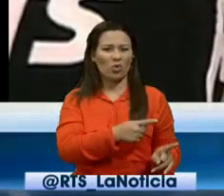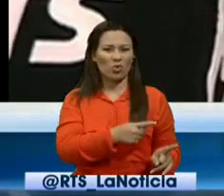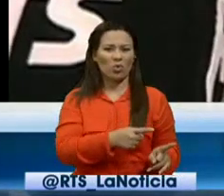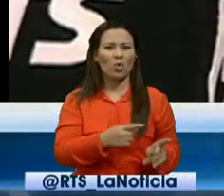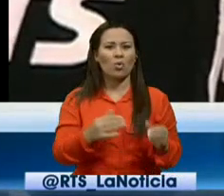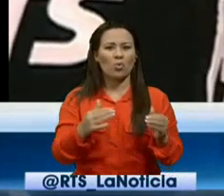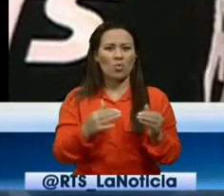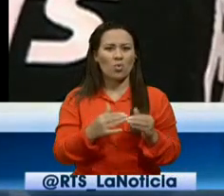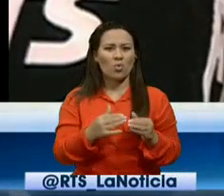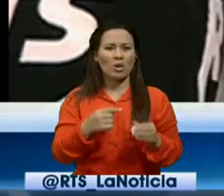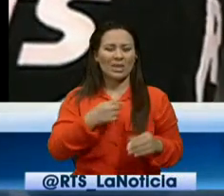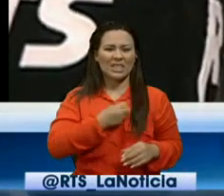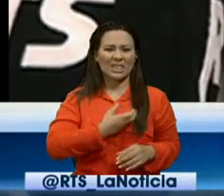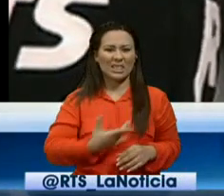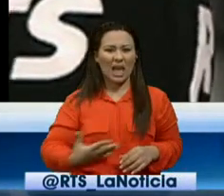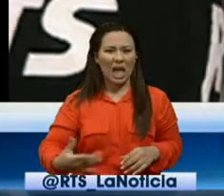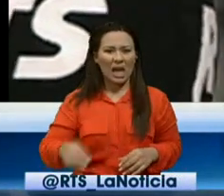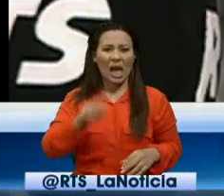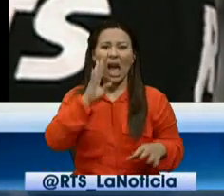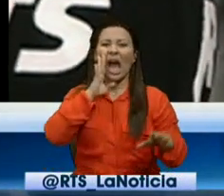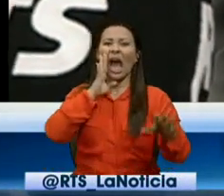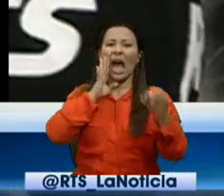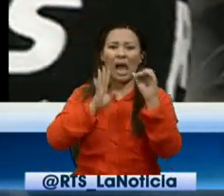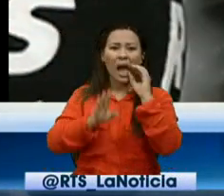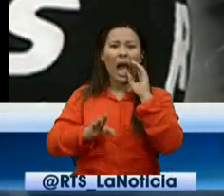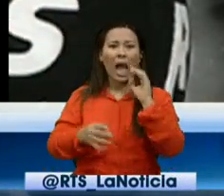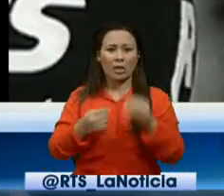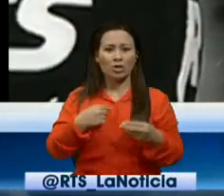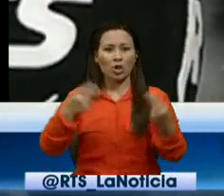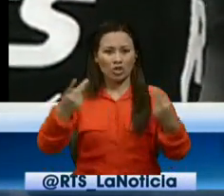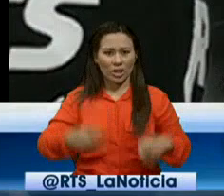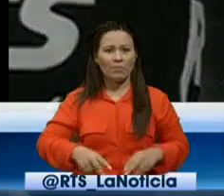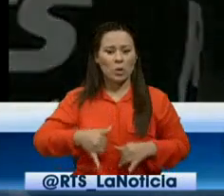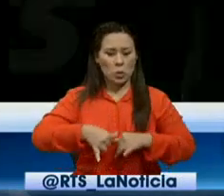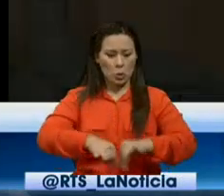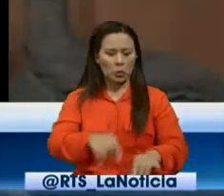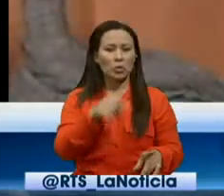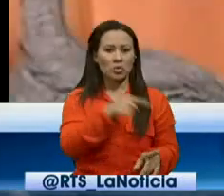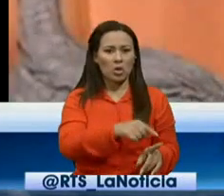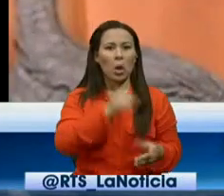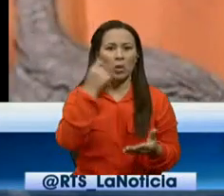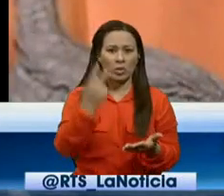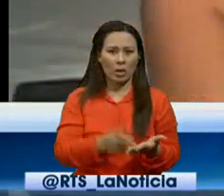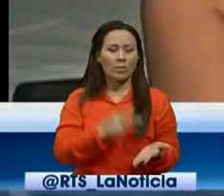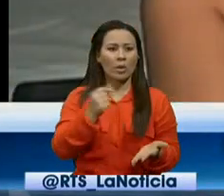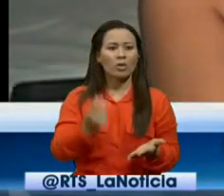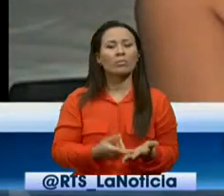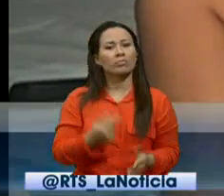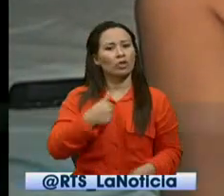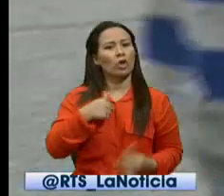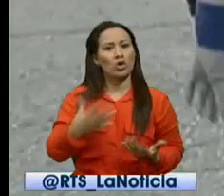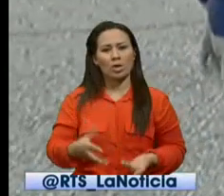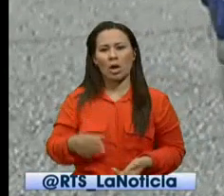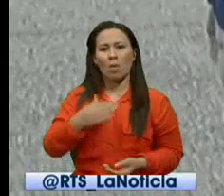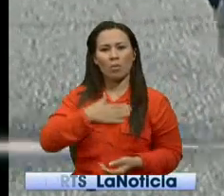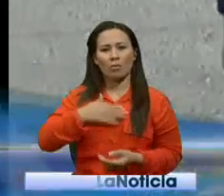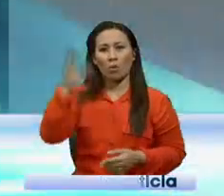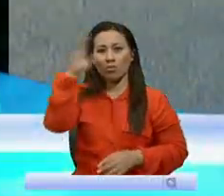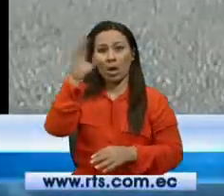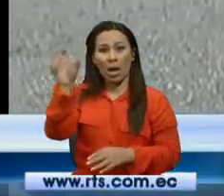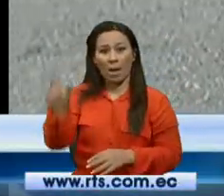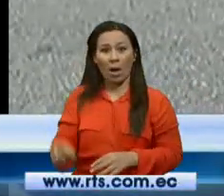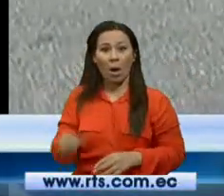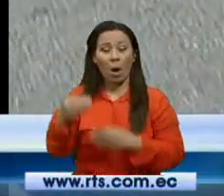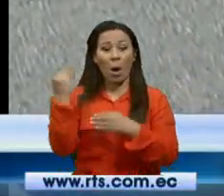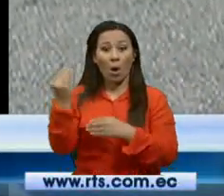como te hice chorrear sangre y gritar auxilio, te voy a seguir haciendo. Que le encuentren a la chica y la hagan pagar, porque esto de verdad que